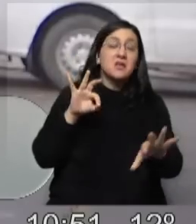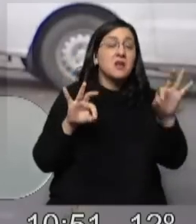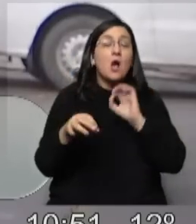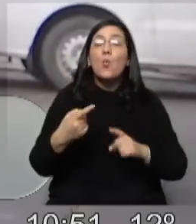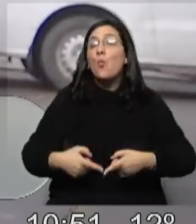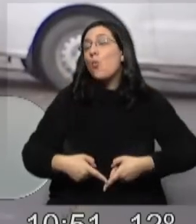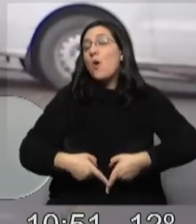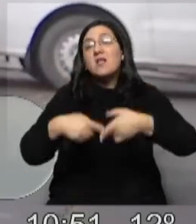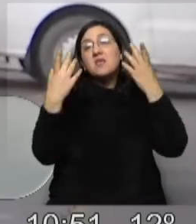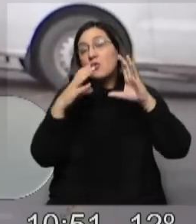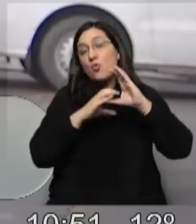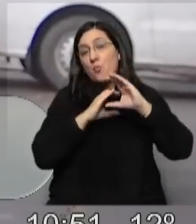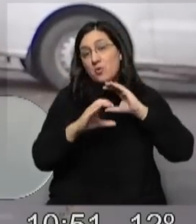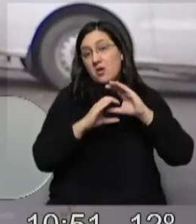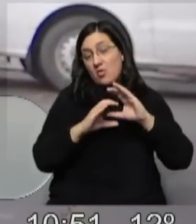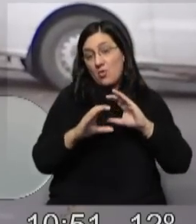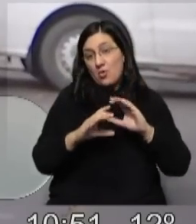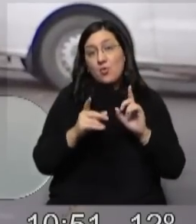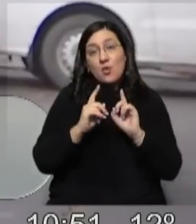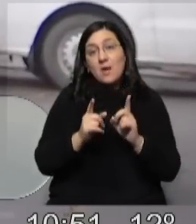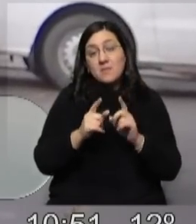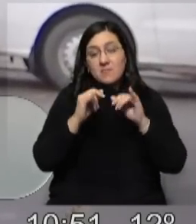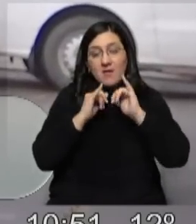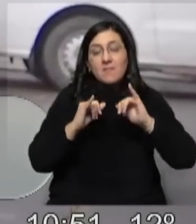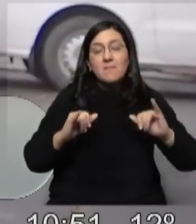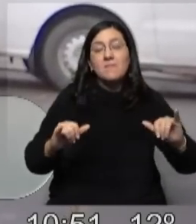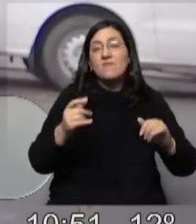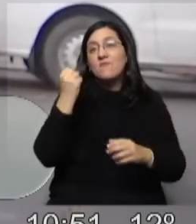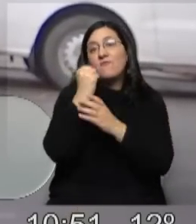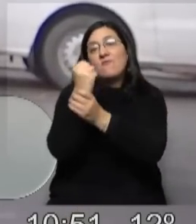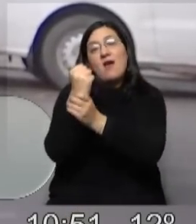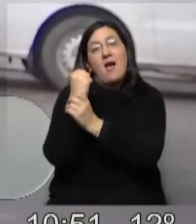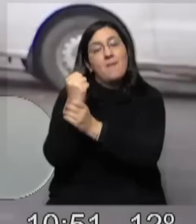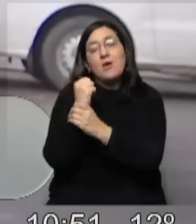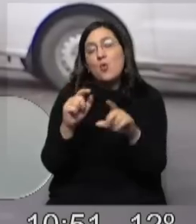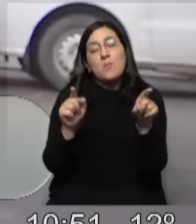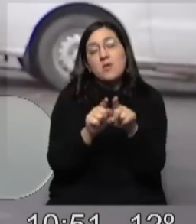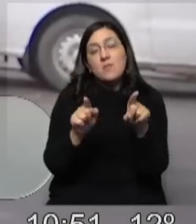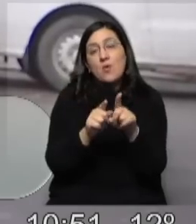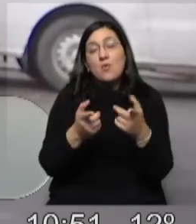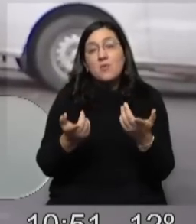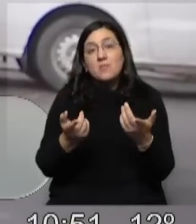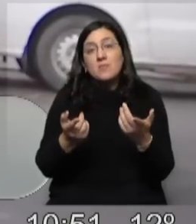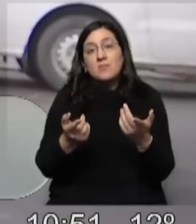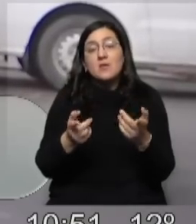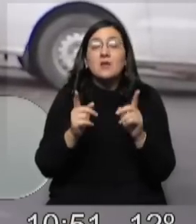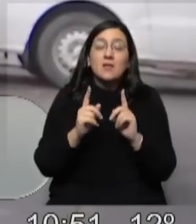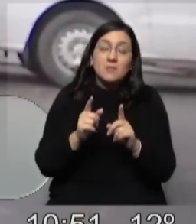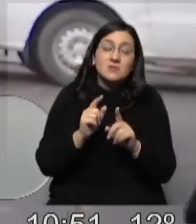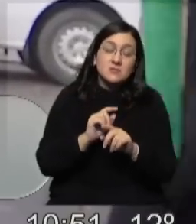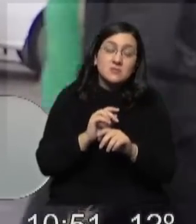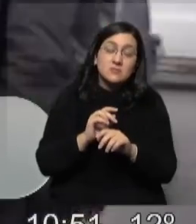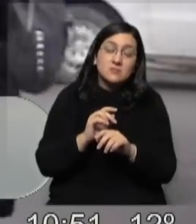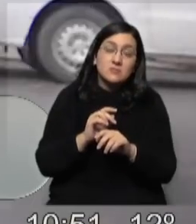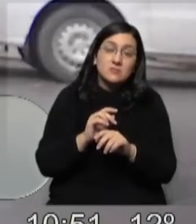otro comunicador, quizá con la misma popularidad que pueda tener Pettinati y también seguramente